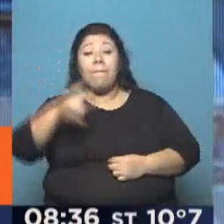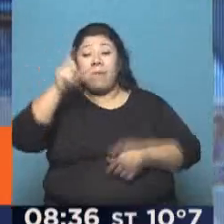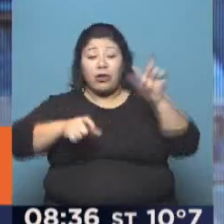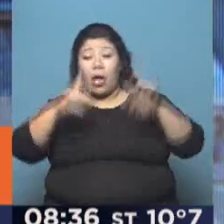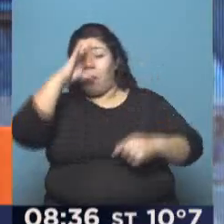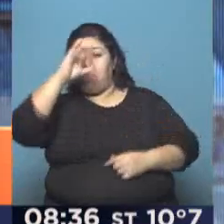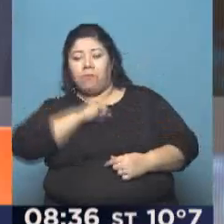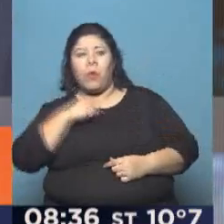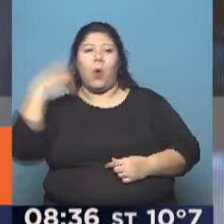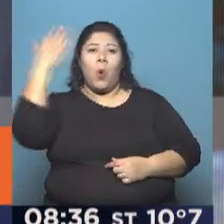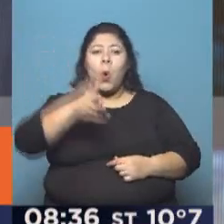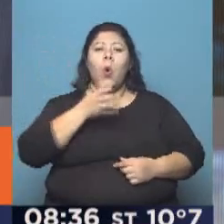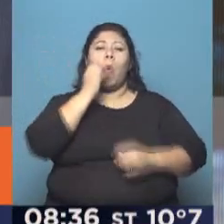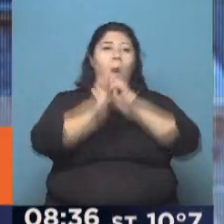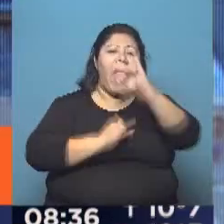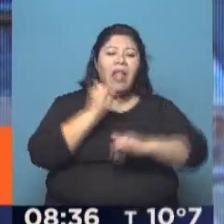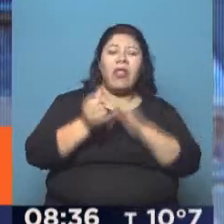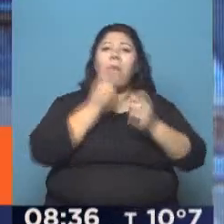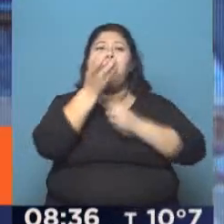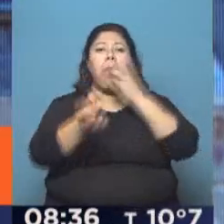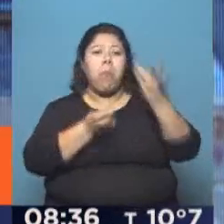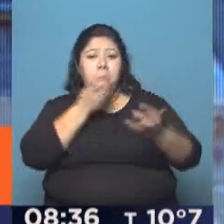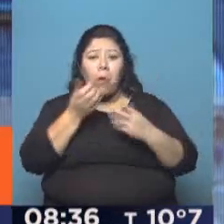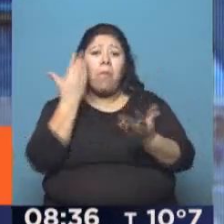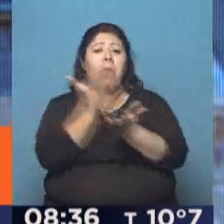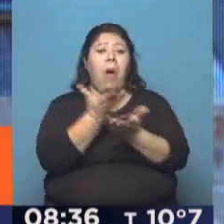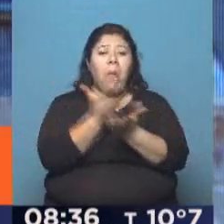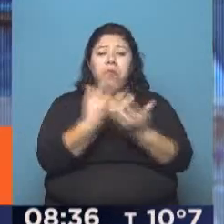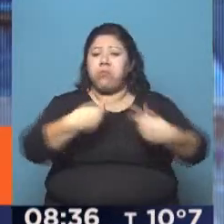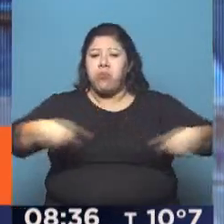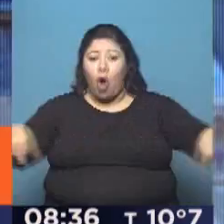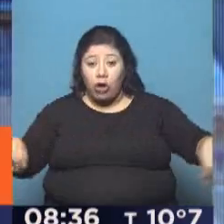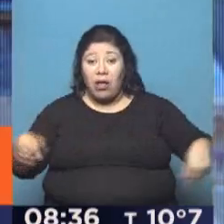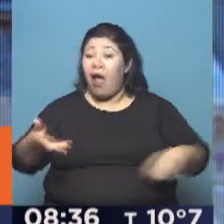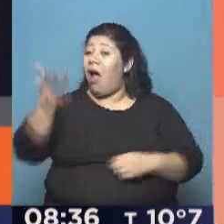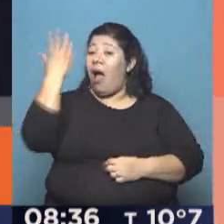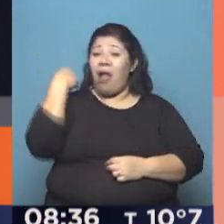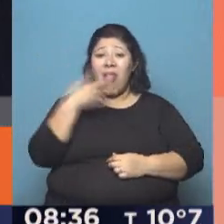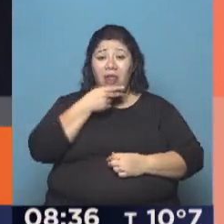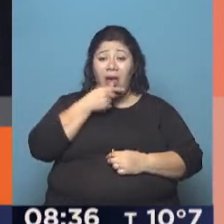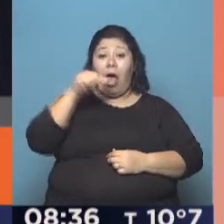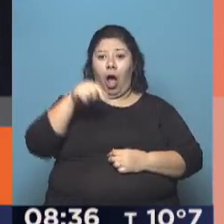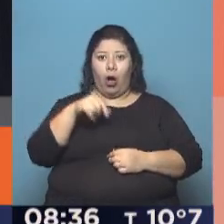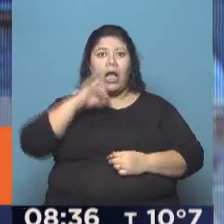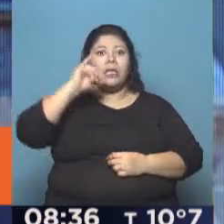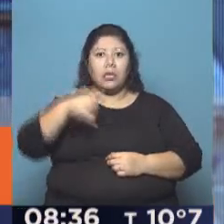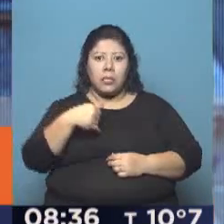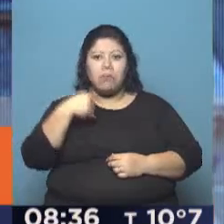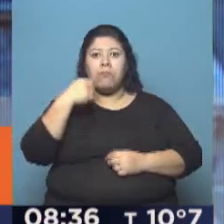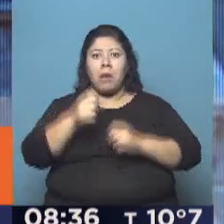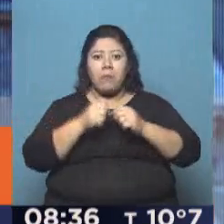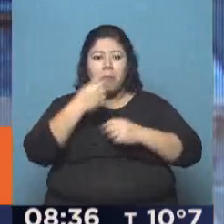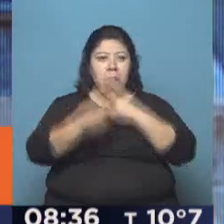cuenta que nos presenta papeles Y antes no lo hacían y me parece que esta es una etapa buena para la Argentina que se empezar a